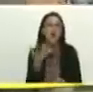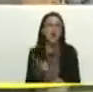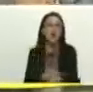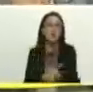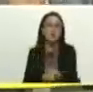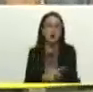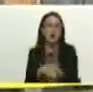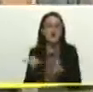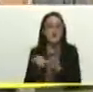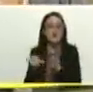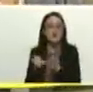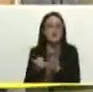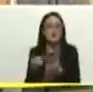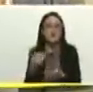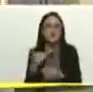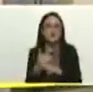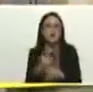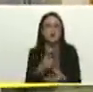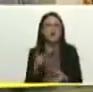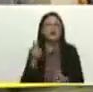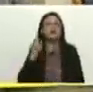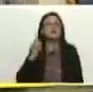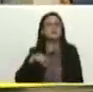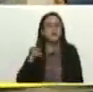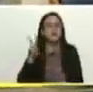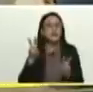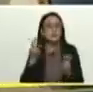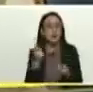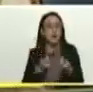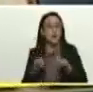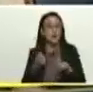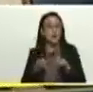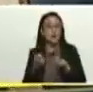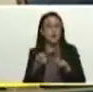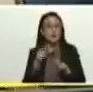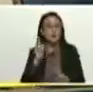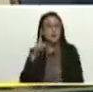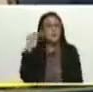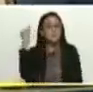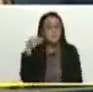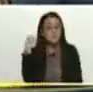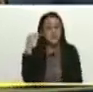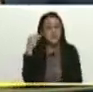Y en el campo económico tenemos que pensar en grande,